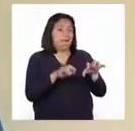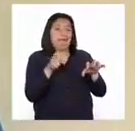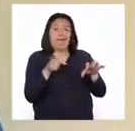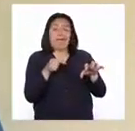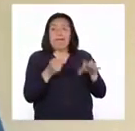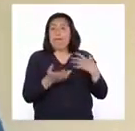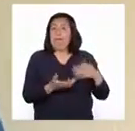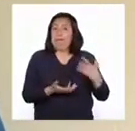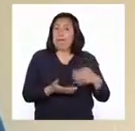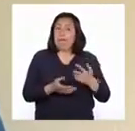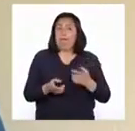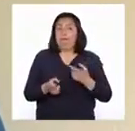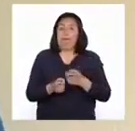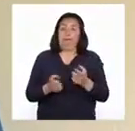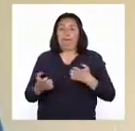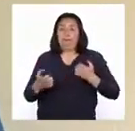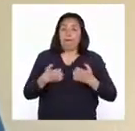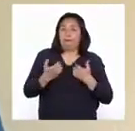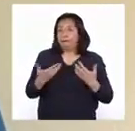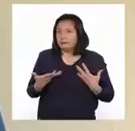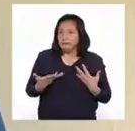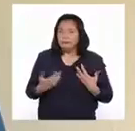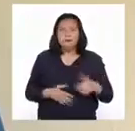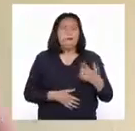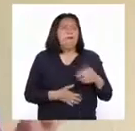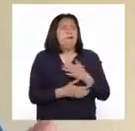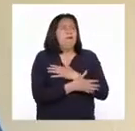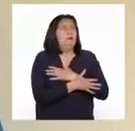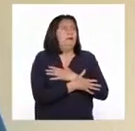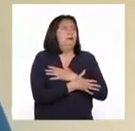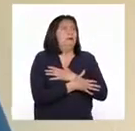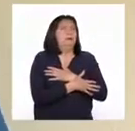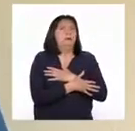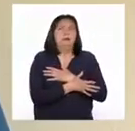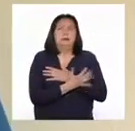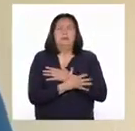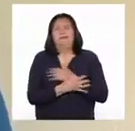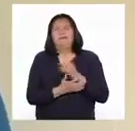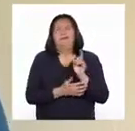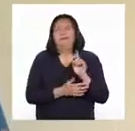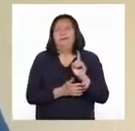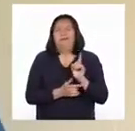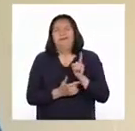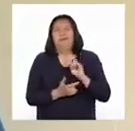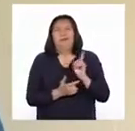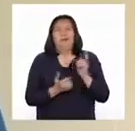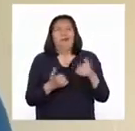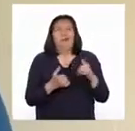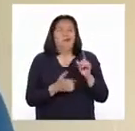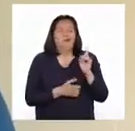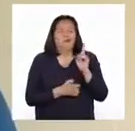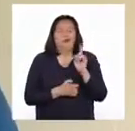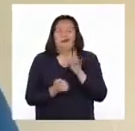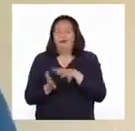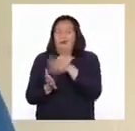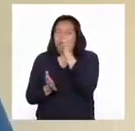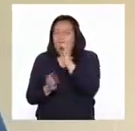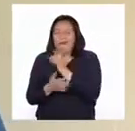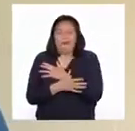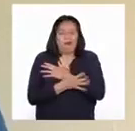pueden afectar también nuestras emociones. El intenso frío puede quitarnos las ganas o los ánimos de jugar o